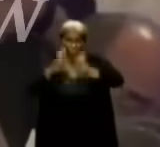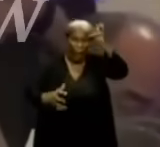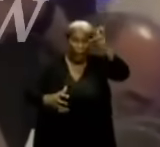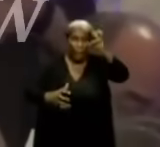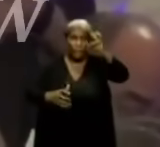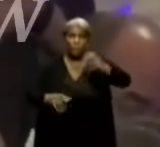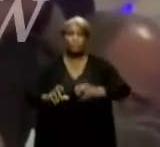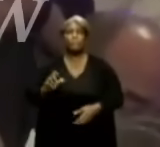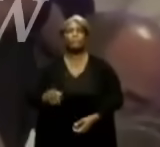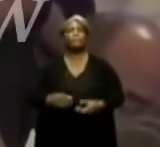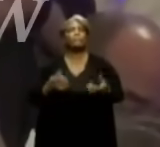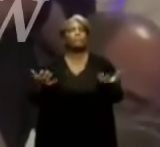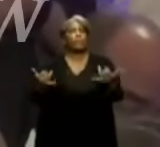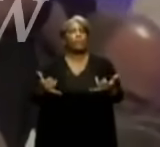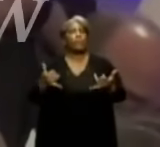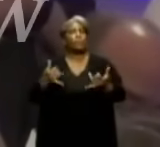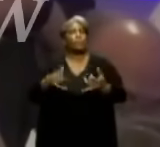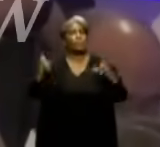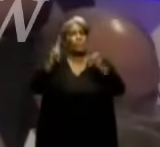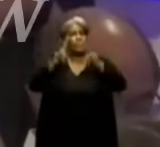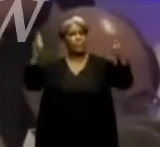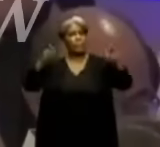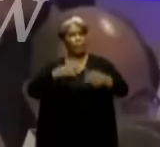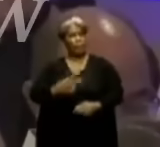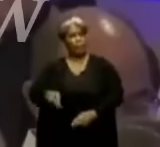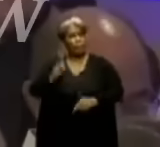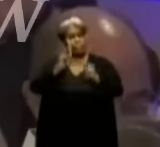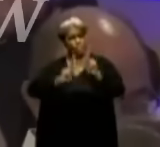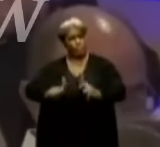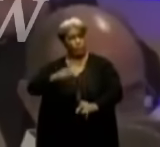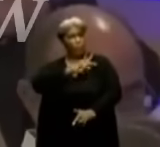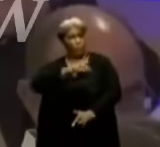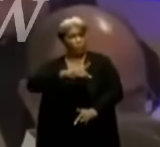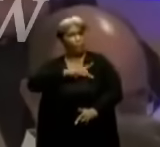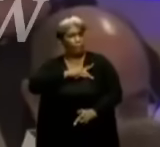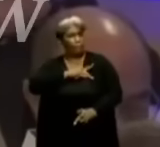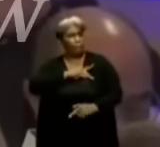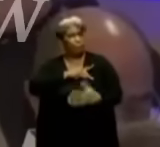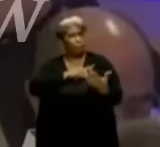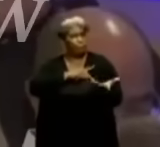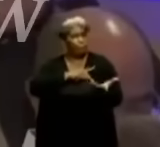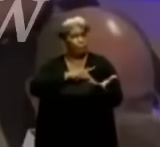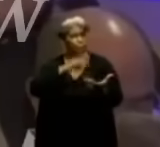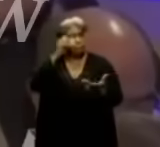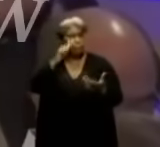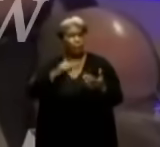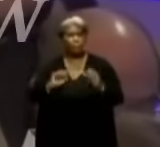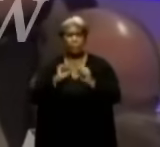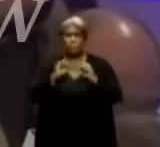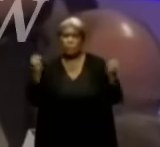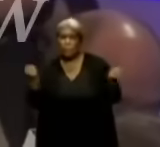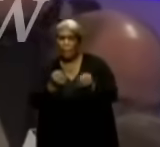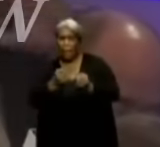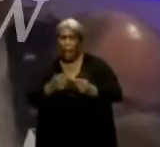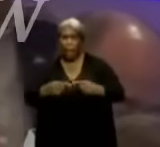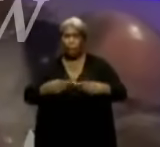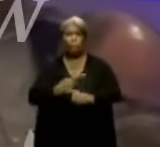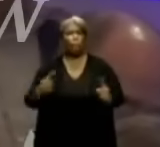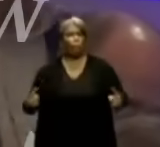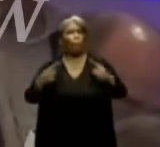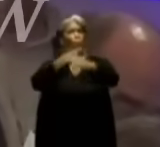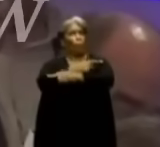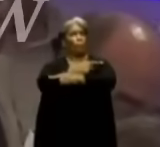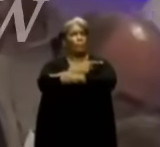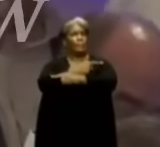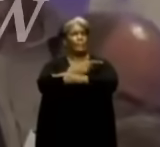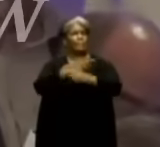a temas personales. Es un poco como, eran como conflictos sociales, así lo llamaba usted. ¿Por